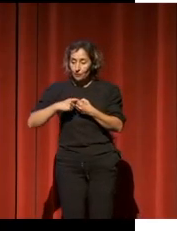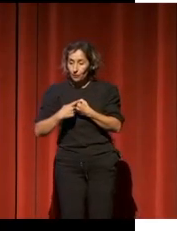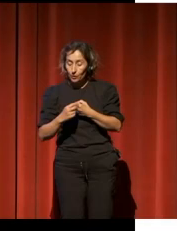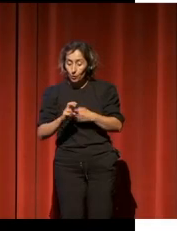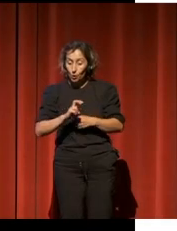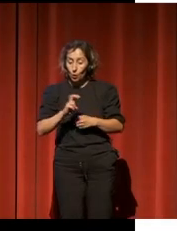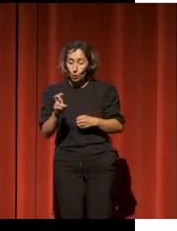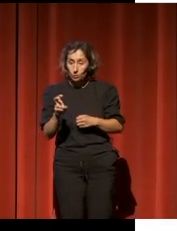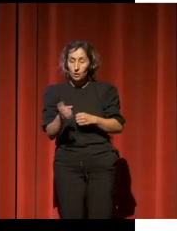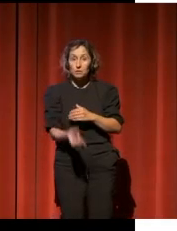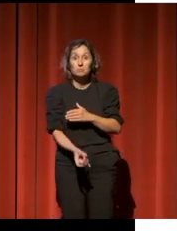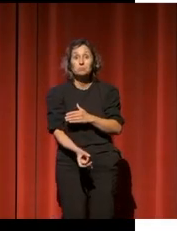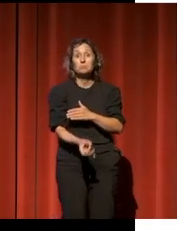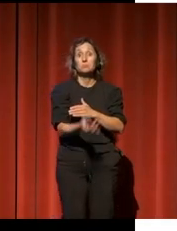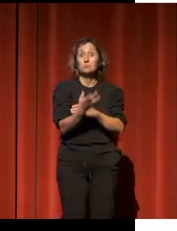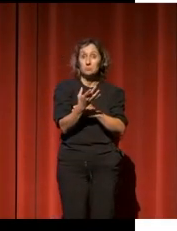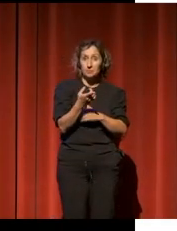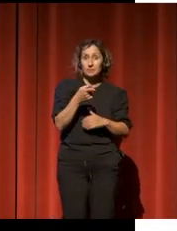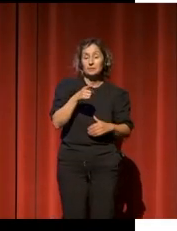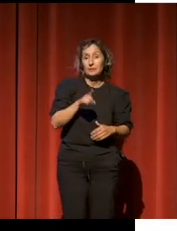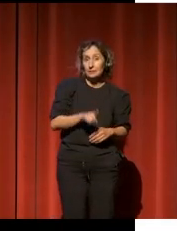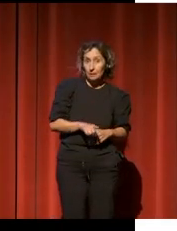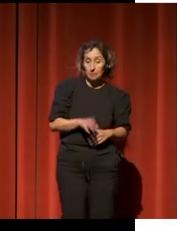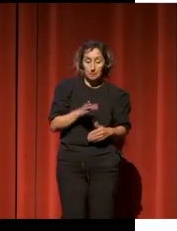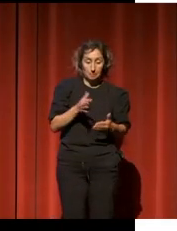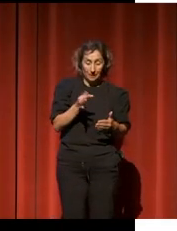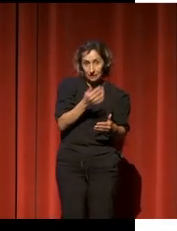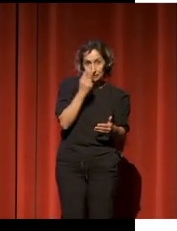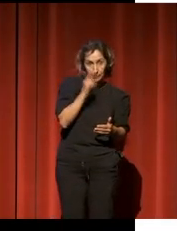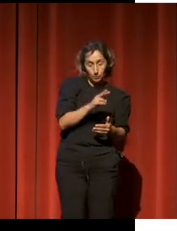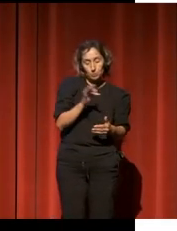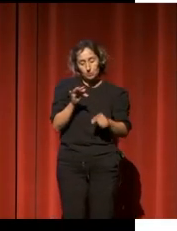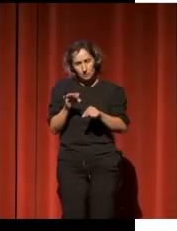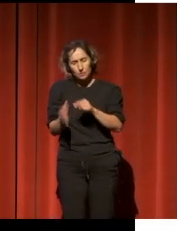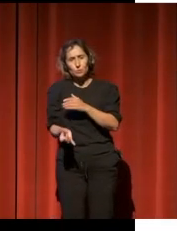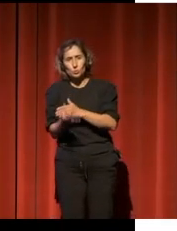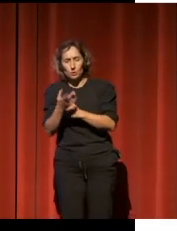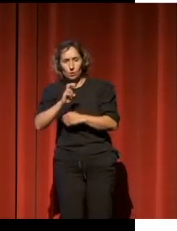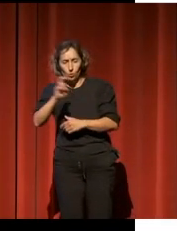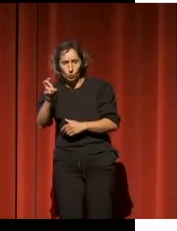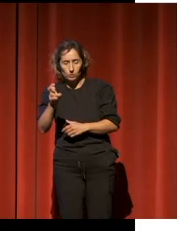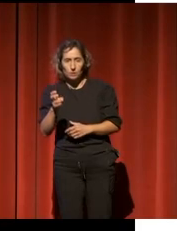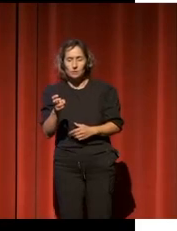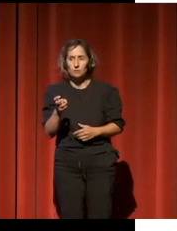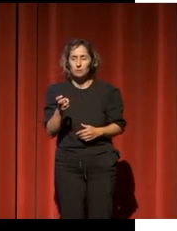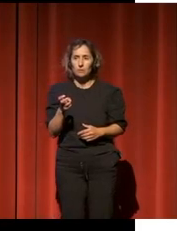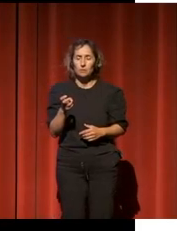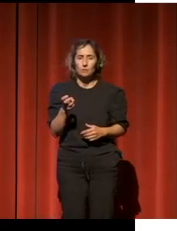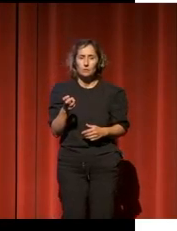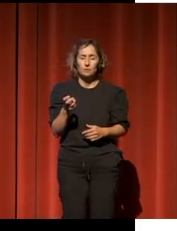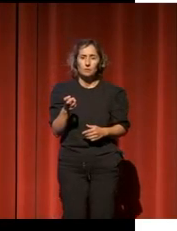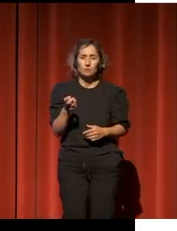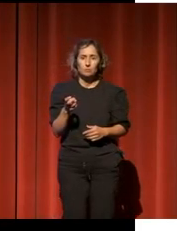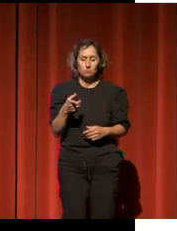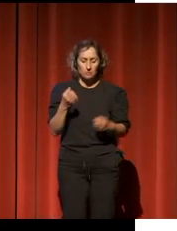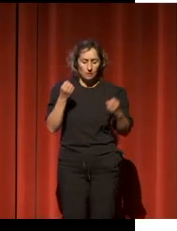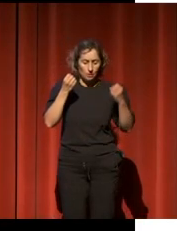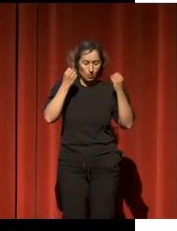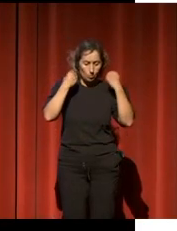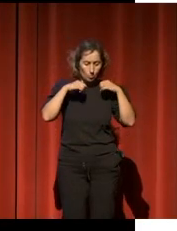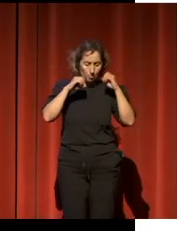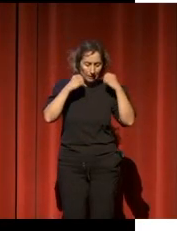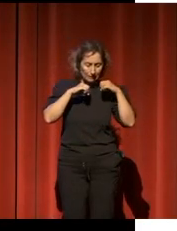las que estamos viendo vale H es decir se interesante observar como este fenómeno de cómo unas prácticas